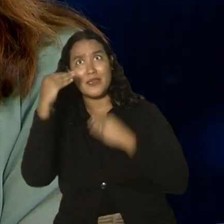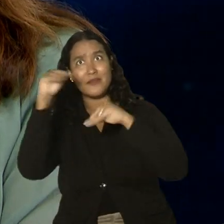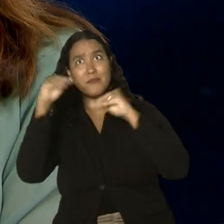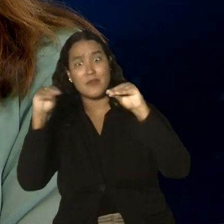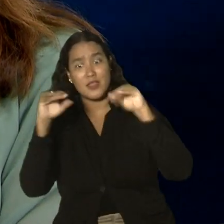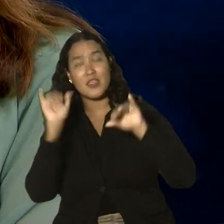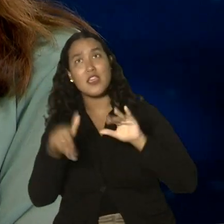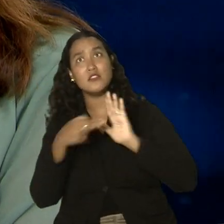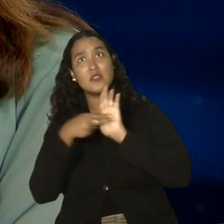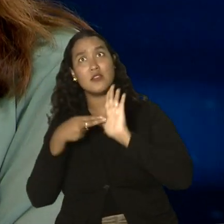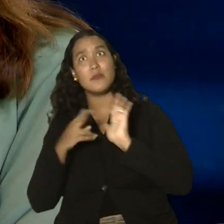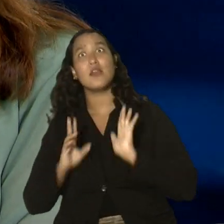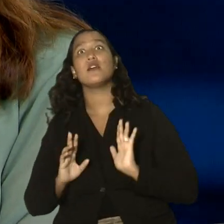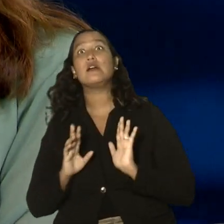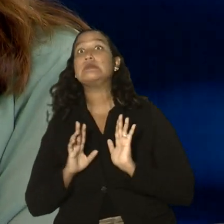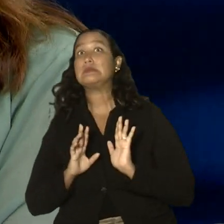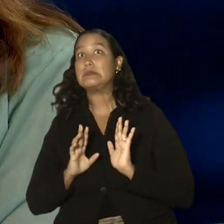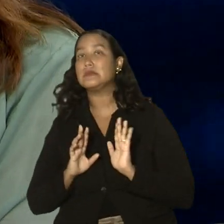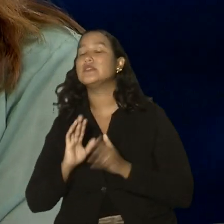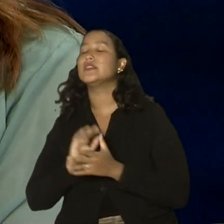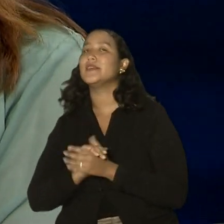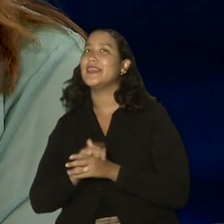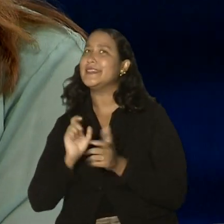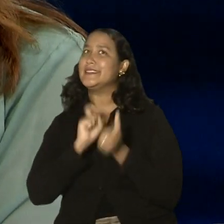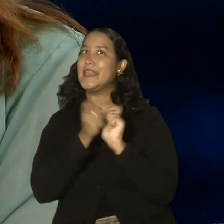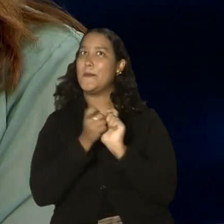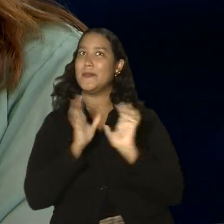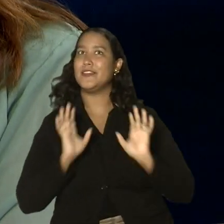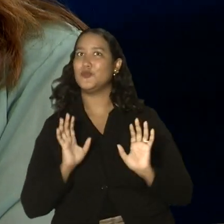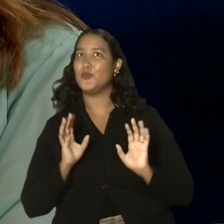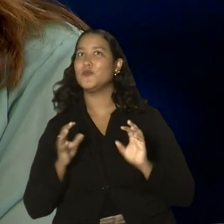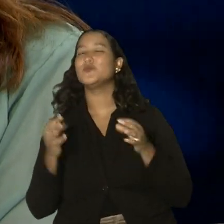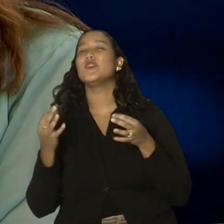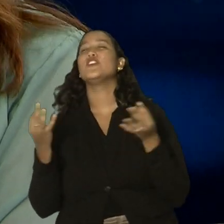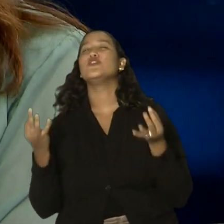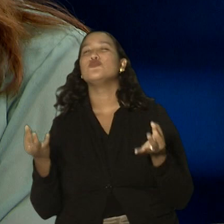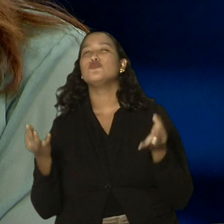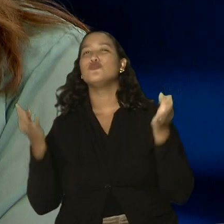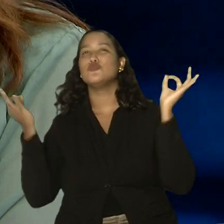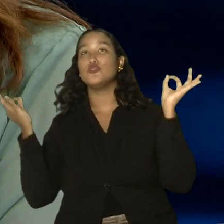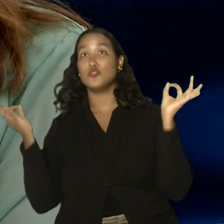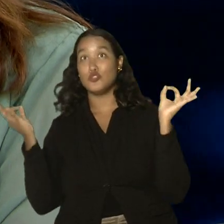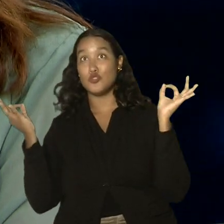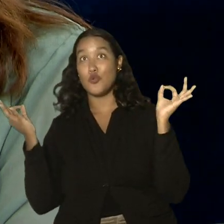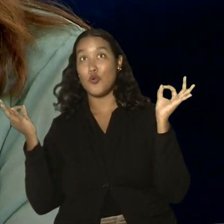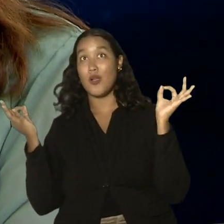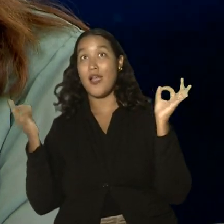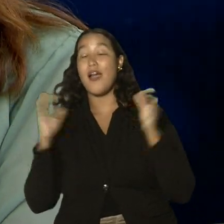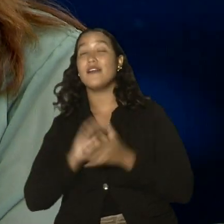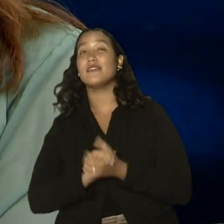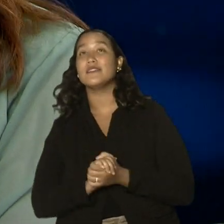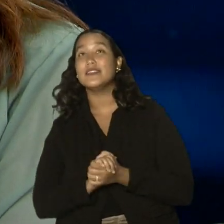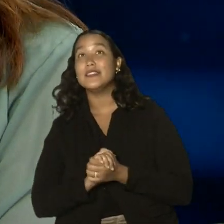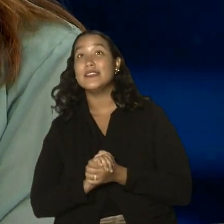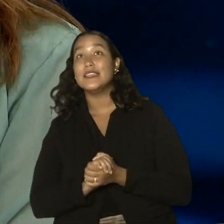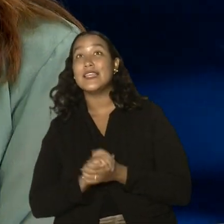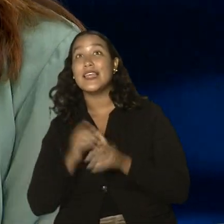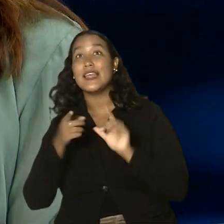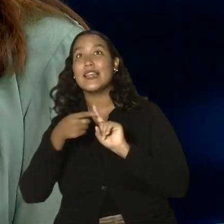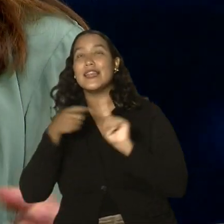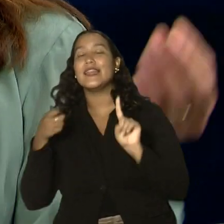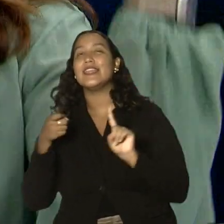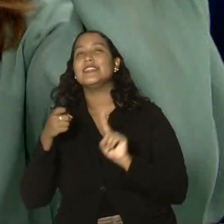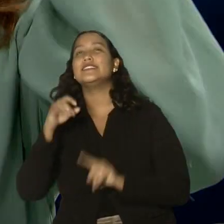el yoga es una disciplina que tiene sus orígenes en la India y desde hace más de 5,000 años ha sido utilizada como una forma de